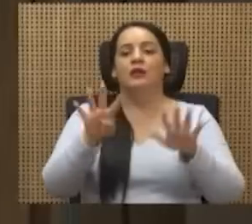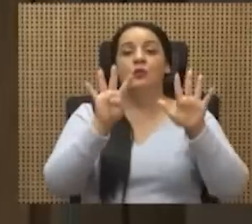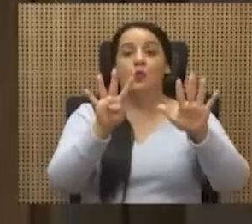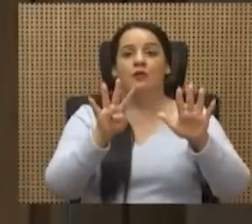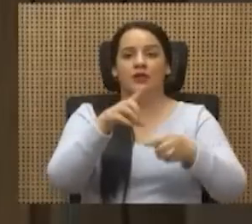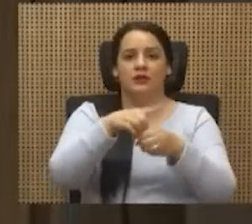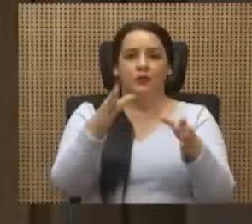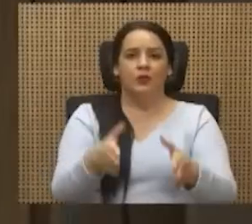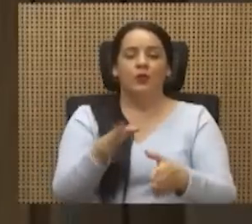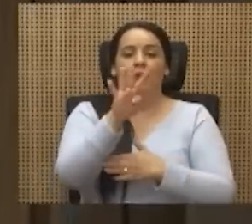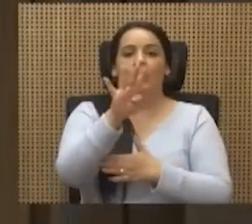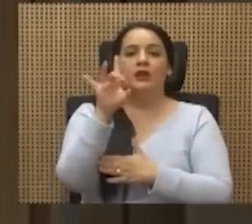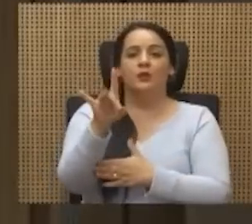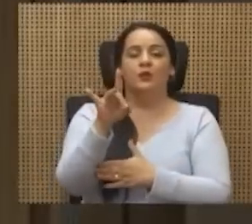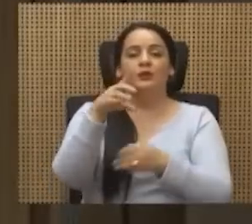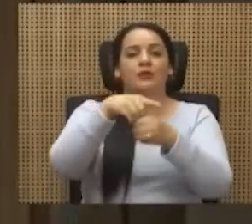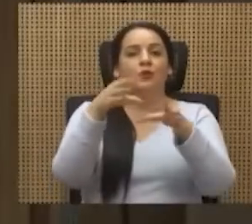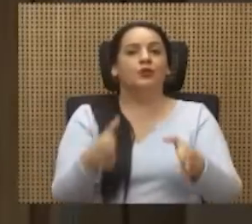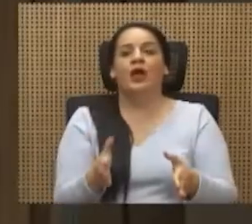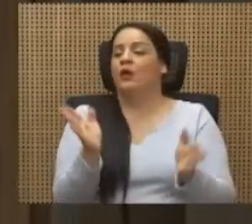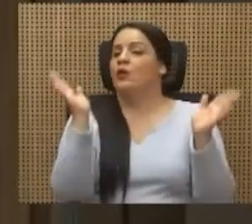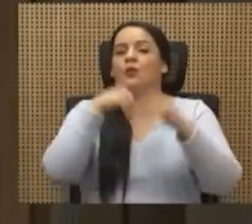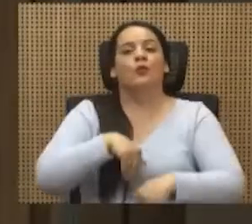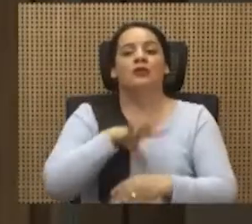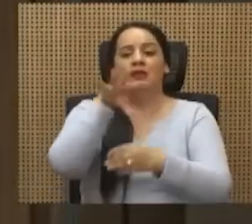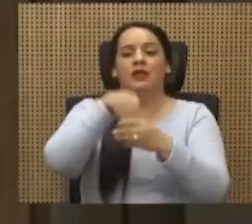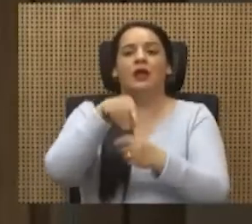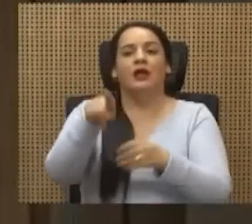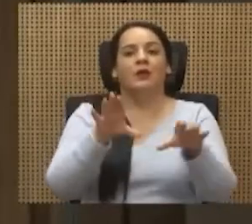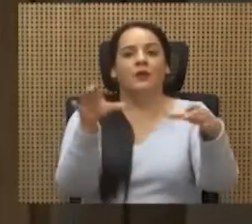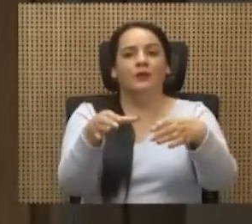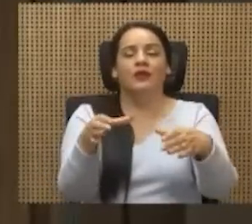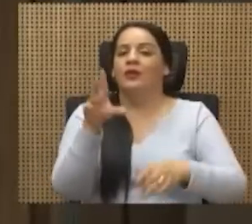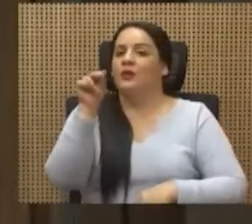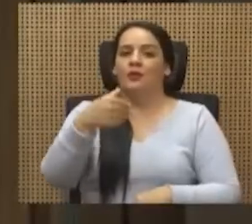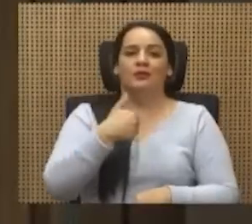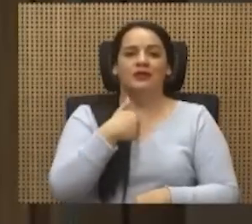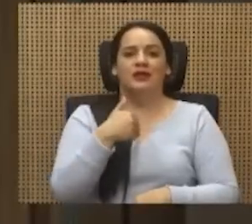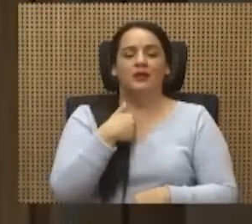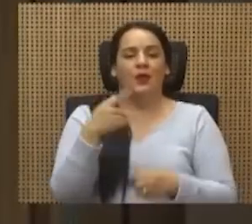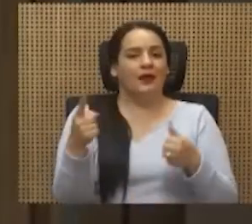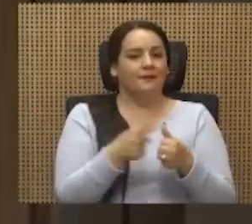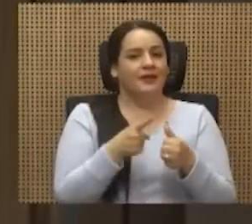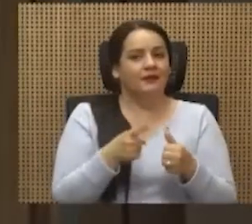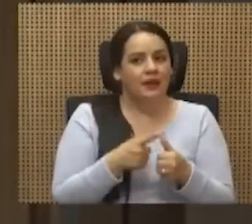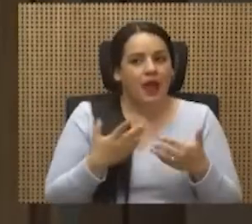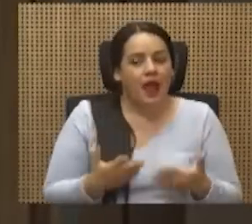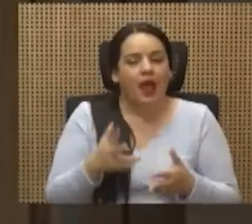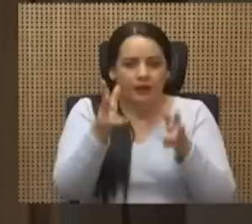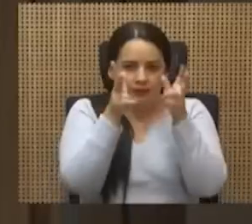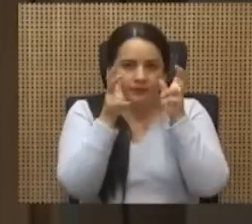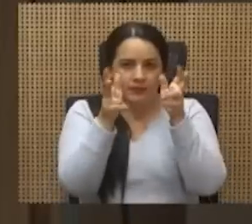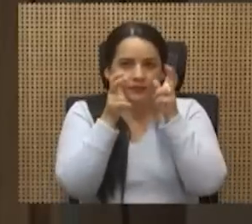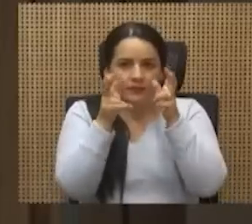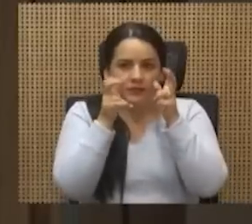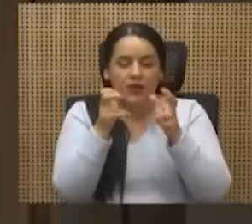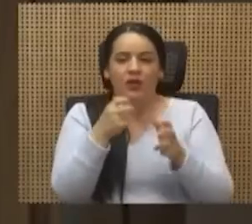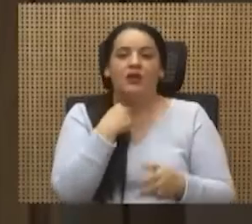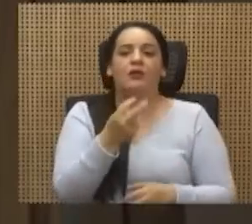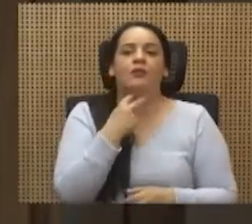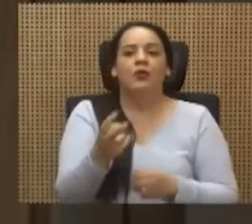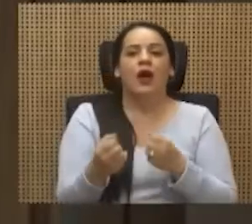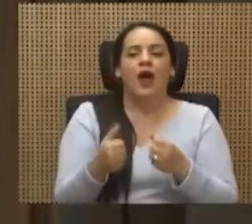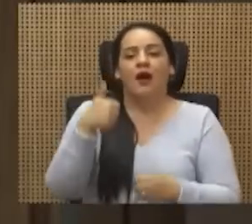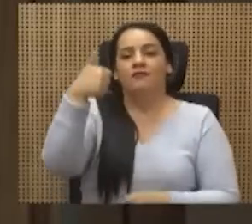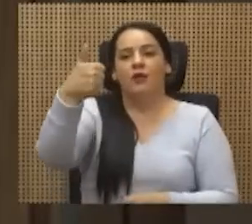cuarenta y ocho diputados no estamos en esa comisión Así que no hemos tenido El privilegio de escuchar las voces en